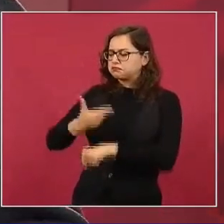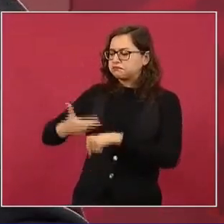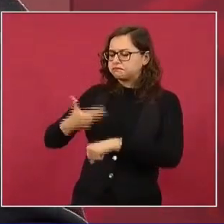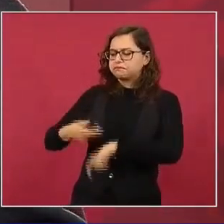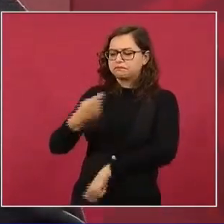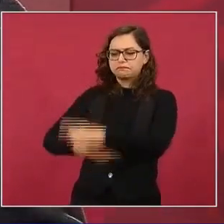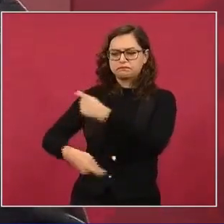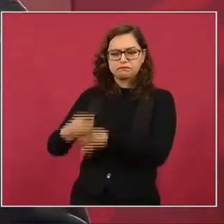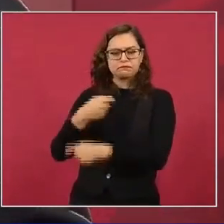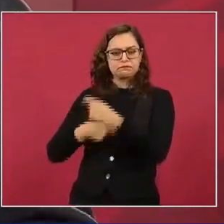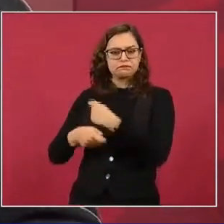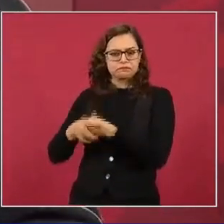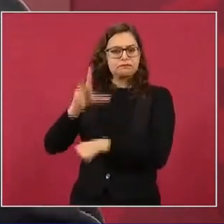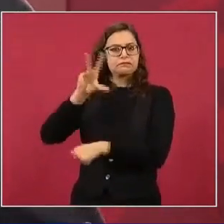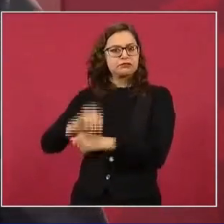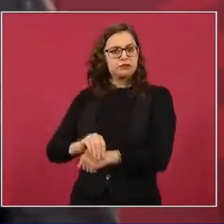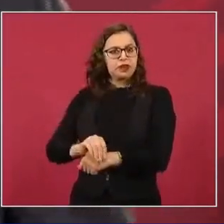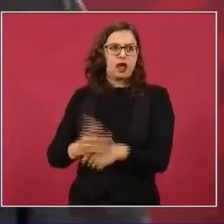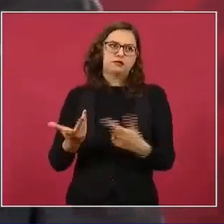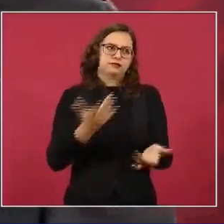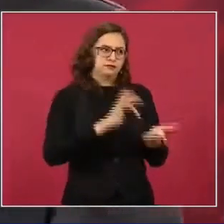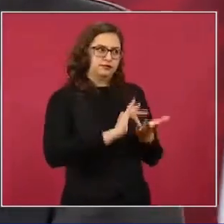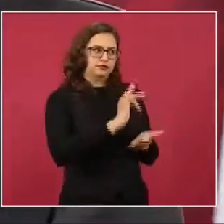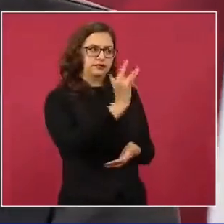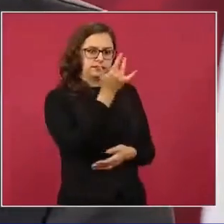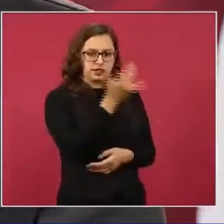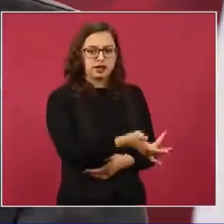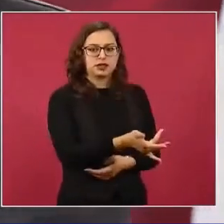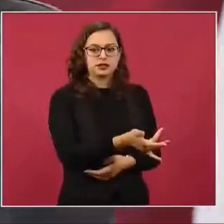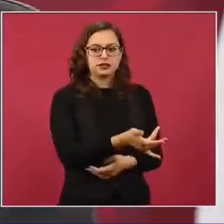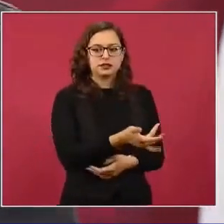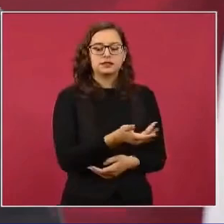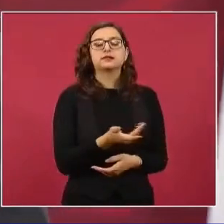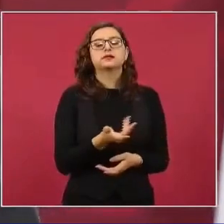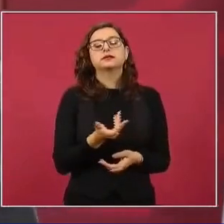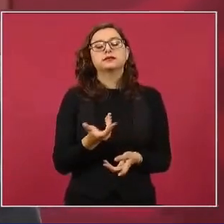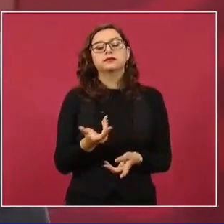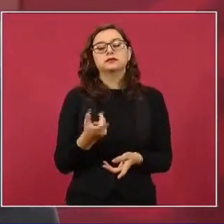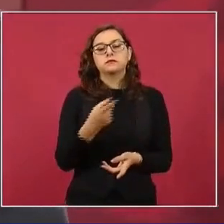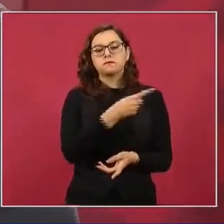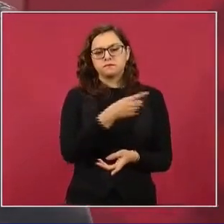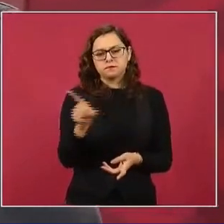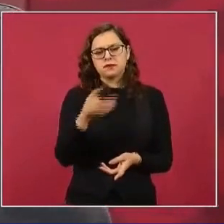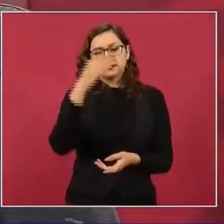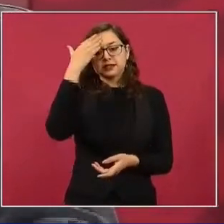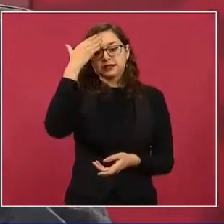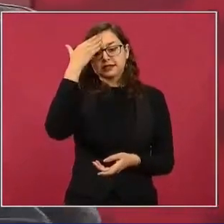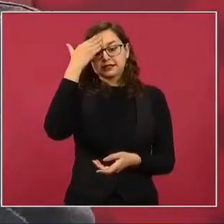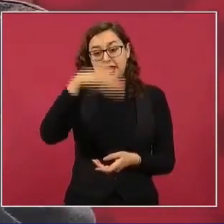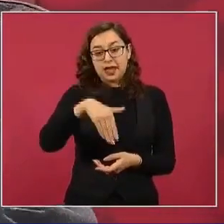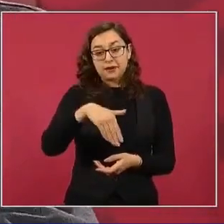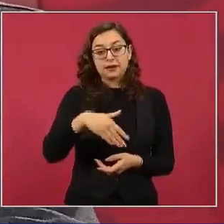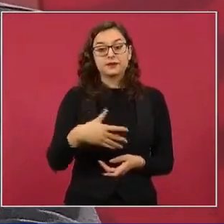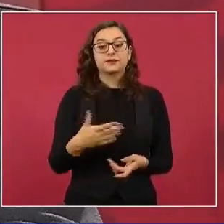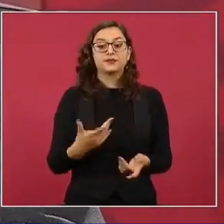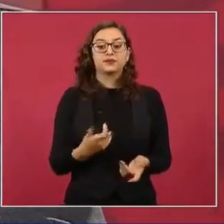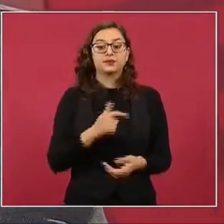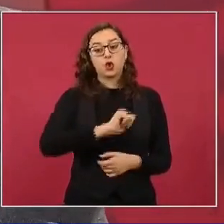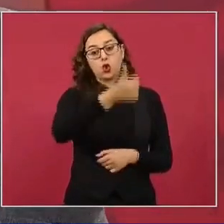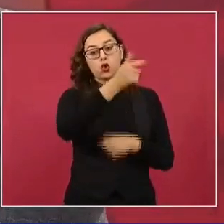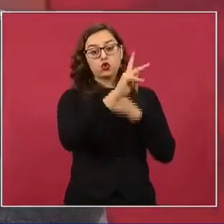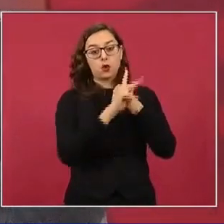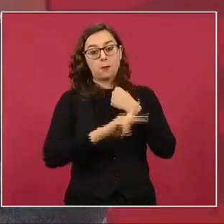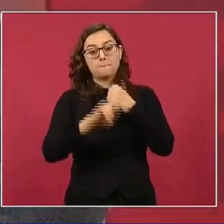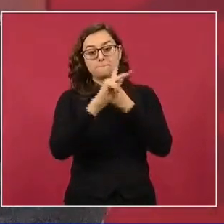hablado, cuando un gobierno extranjero, una empresa extranjera